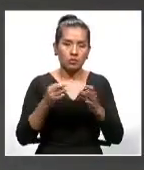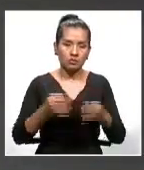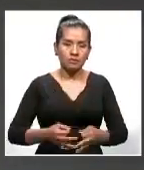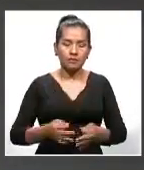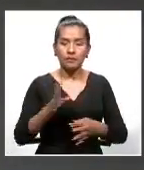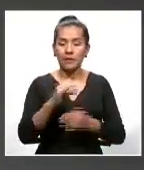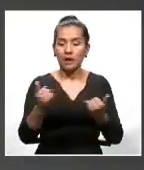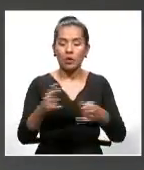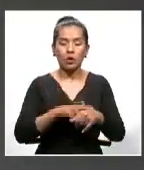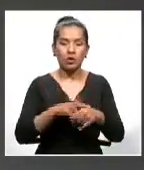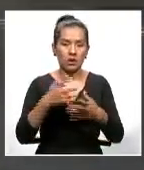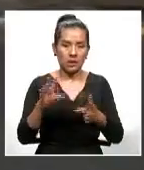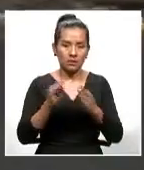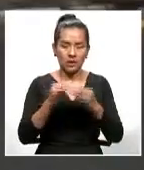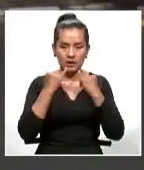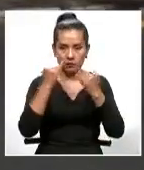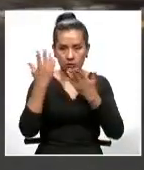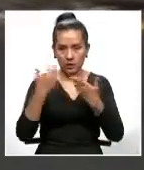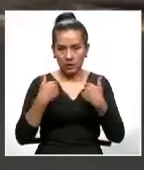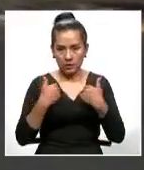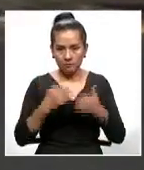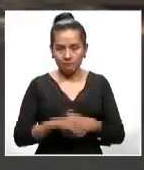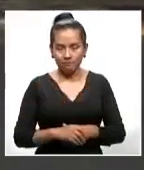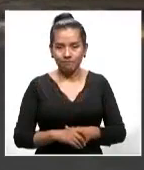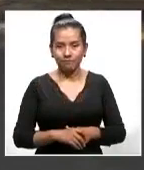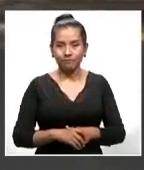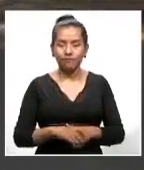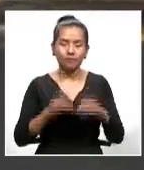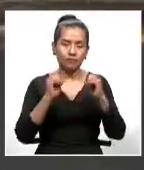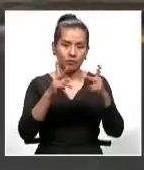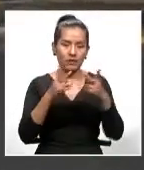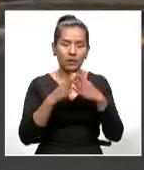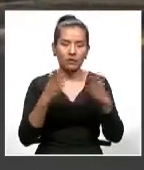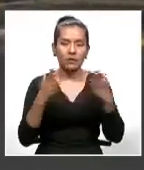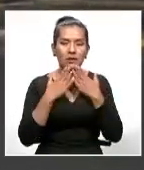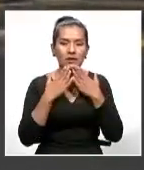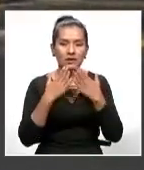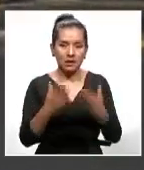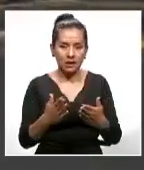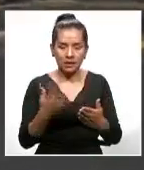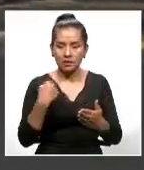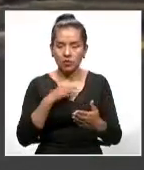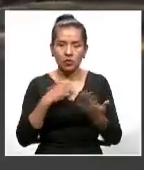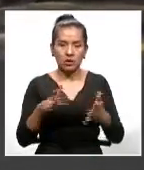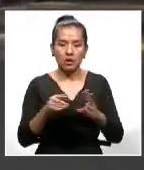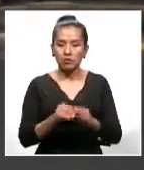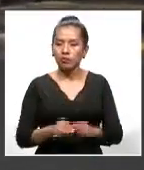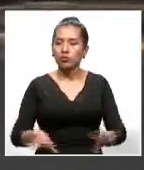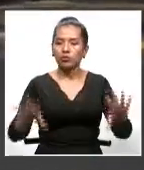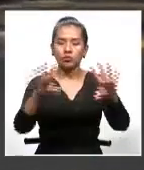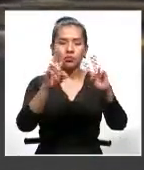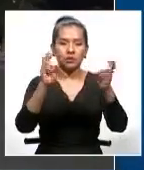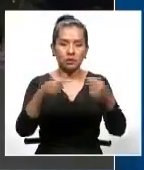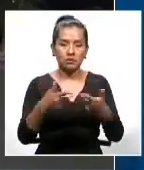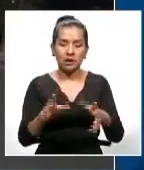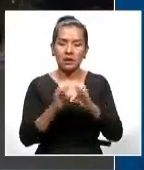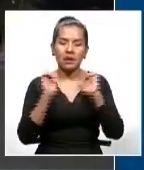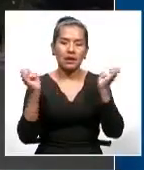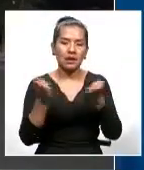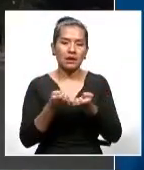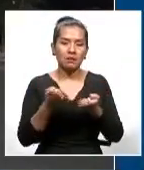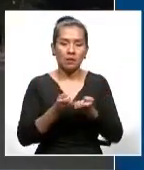hora es el reporte que tenemos desde ese punto. Bien, muchísimas gracias. Definitivamente agradecemos este despliegue de nuestros equipos